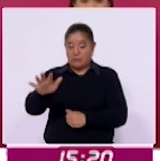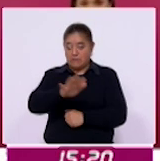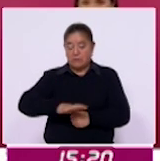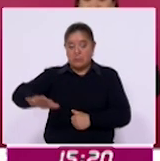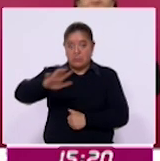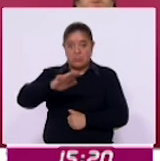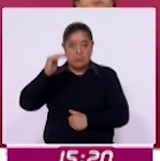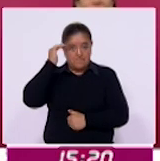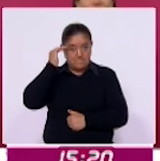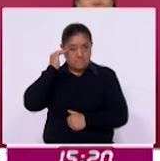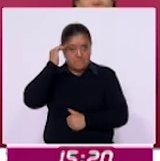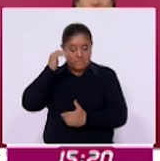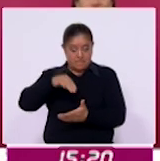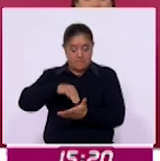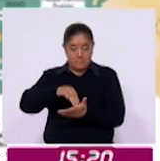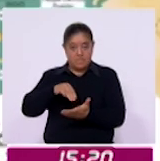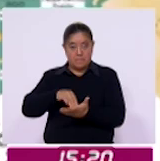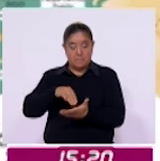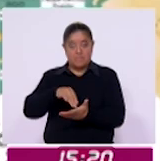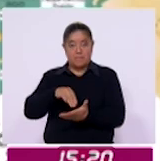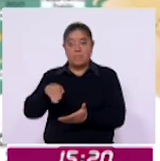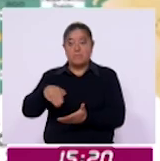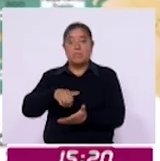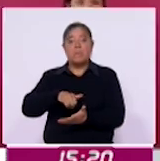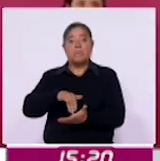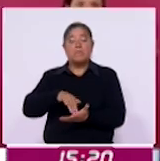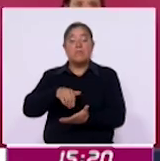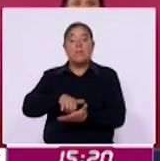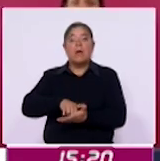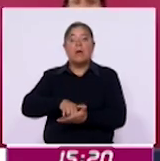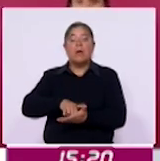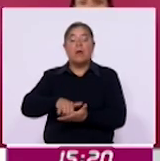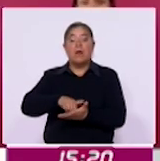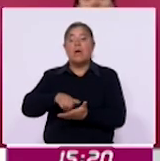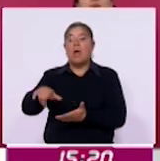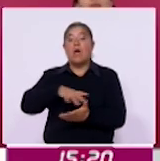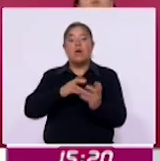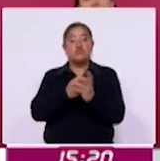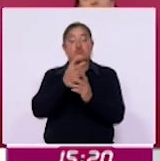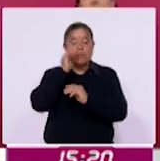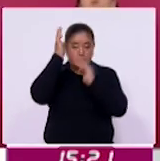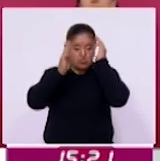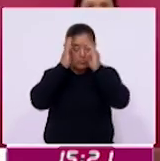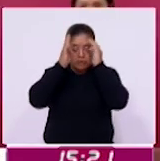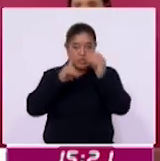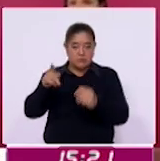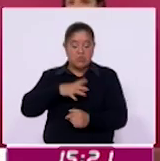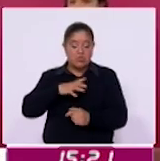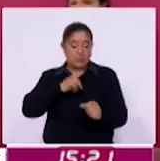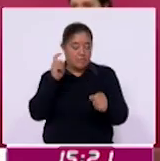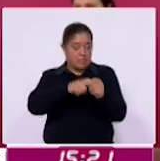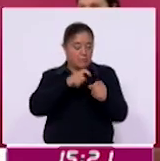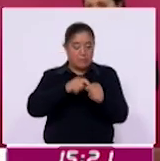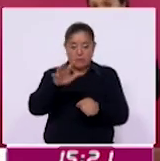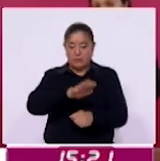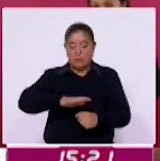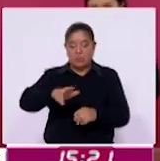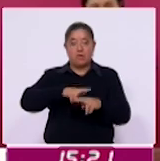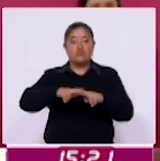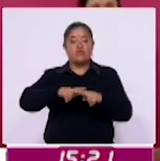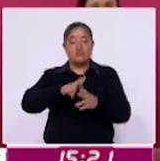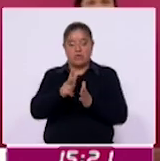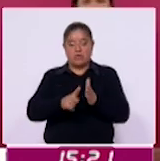Maya y destacó la apertura de 9 nuevos museos asentados en la zona que formarán parte de las atracciones turísticas que ofrecerá la ruta del Tren